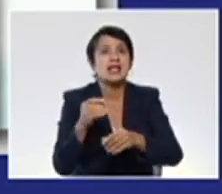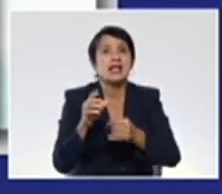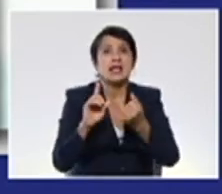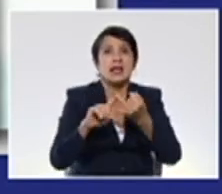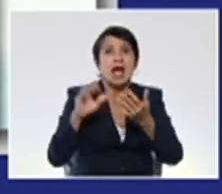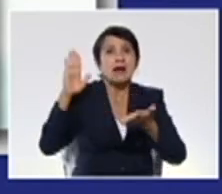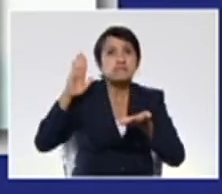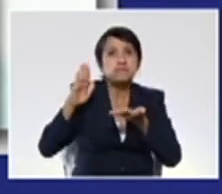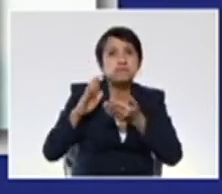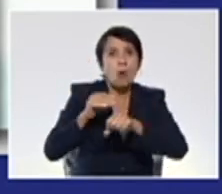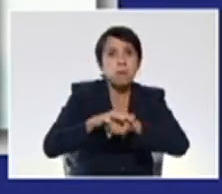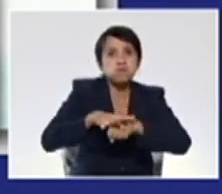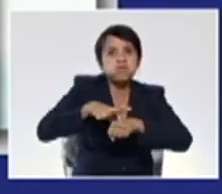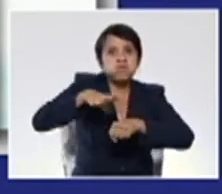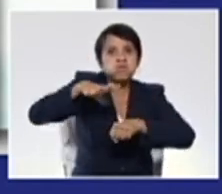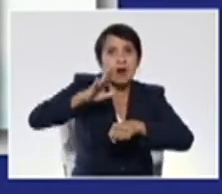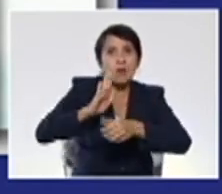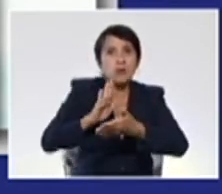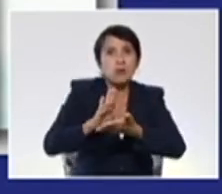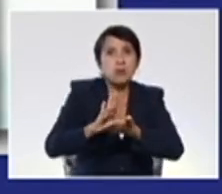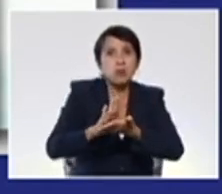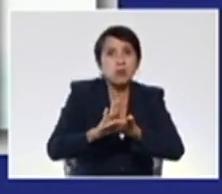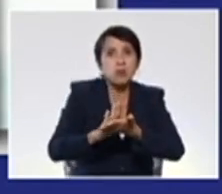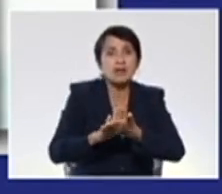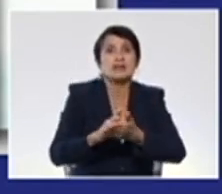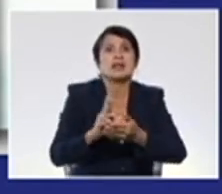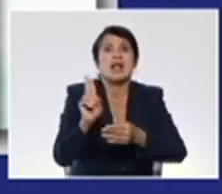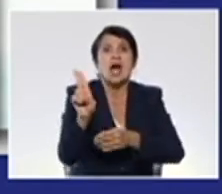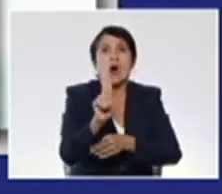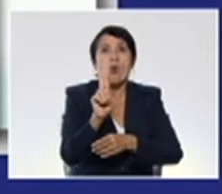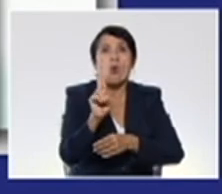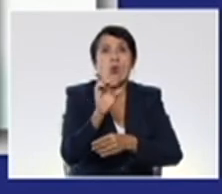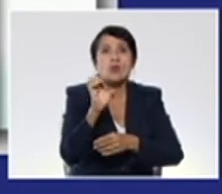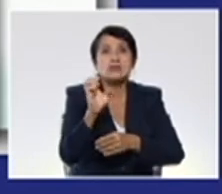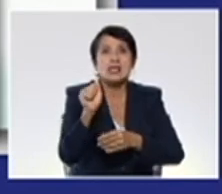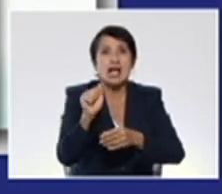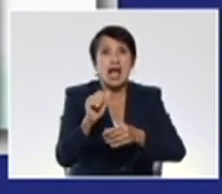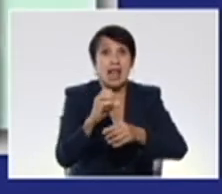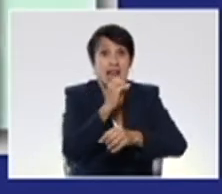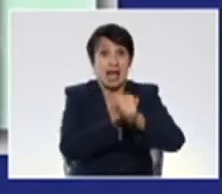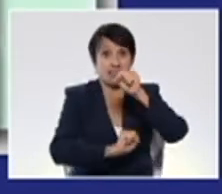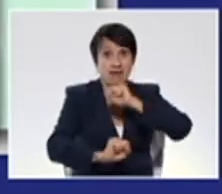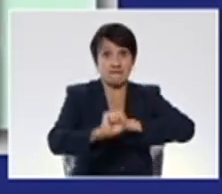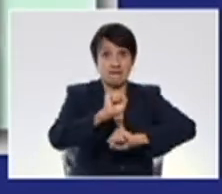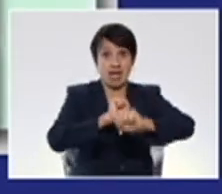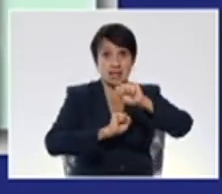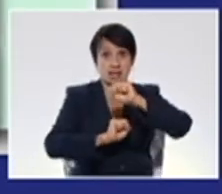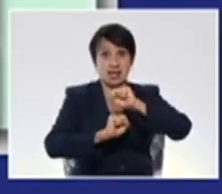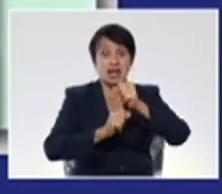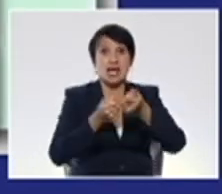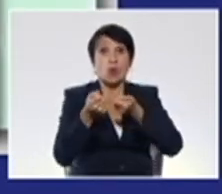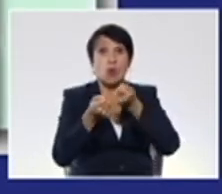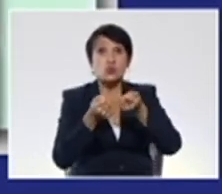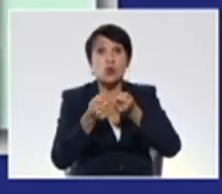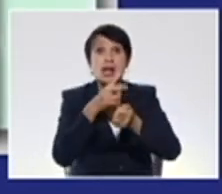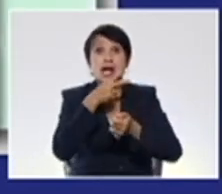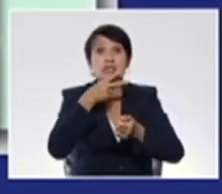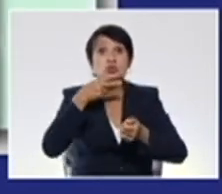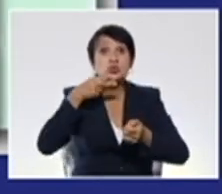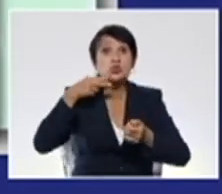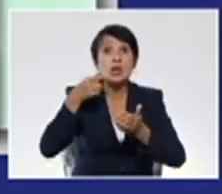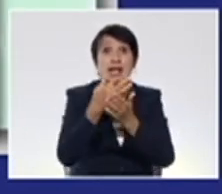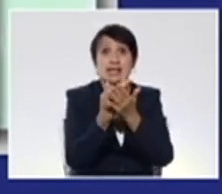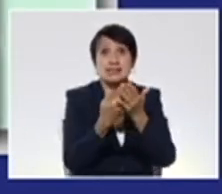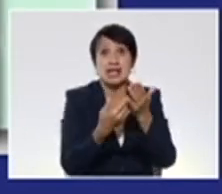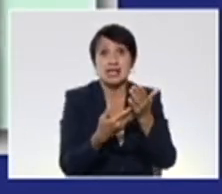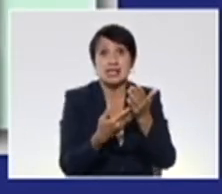antiinflamatorio, evita el envejecimiento, previene las úlceras, mejora las defensas, regula el azúcar en la sangre. Pero además de eso,